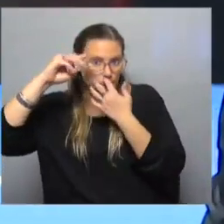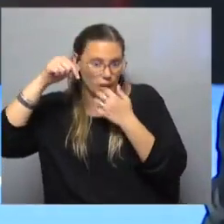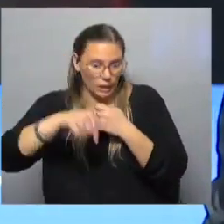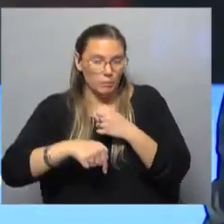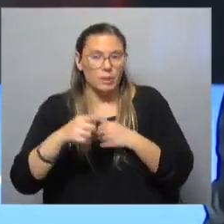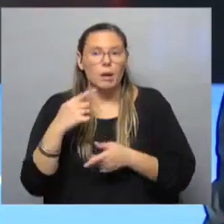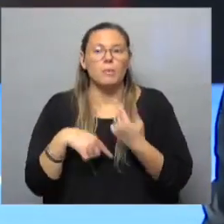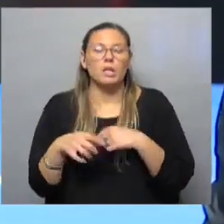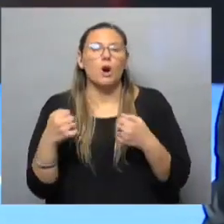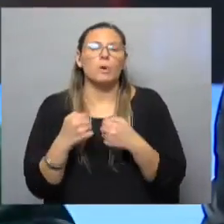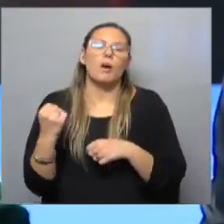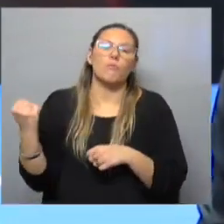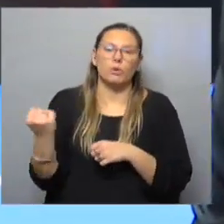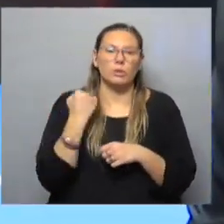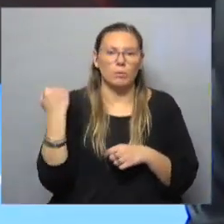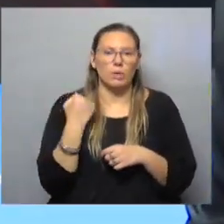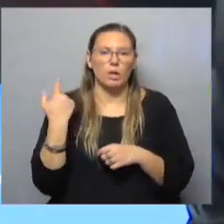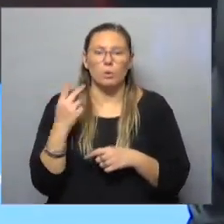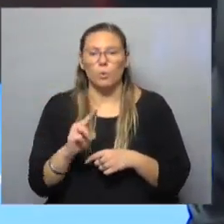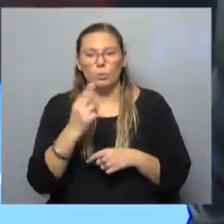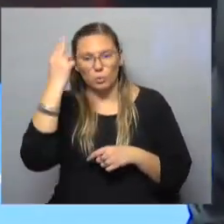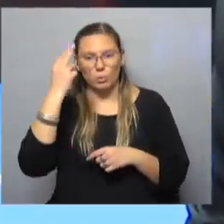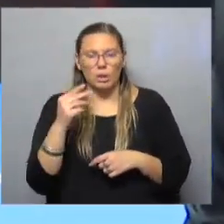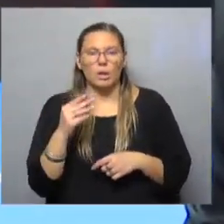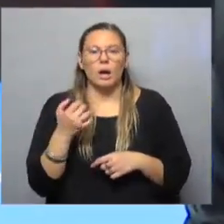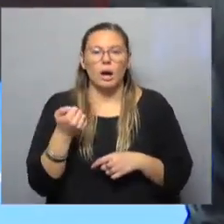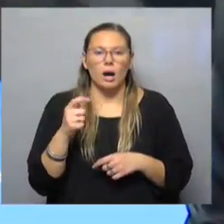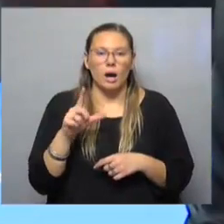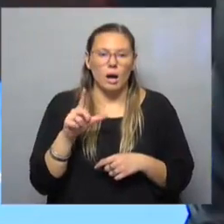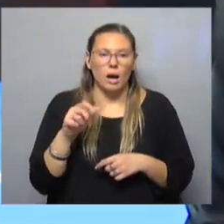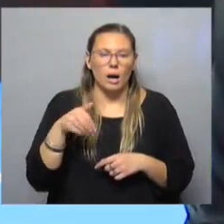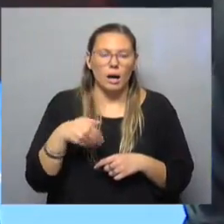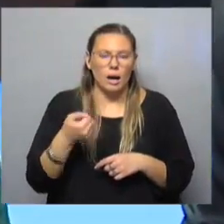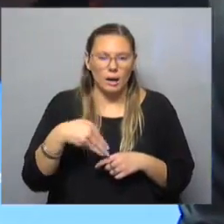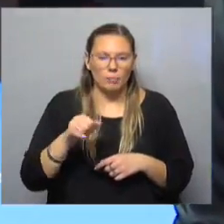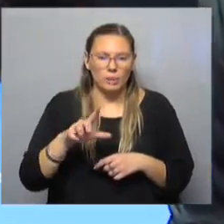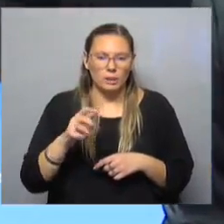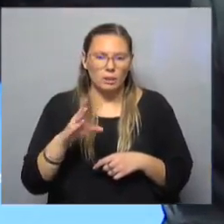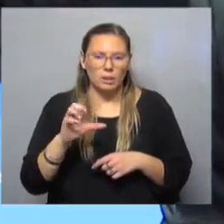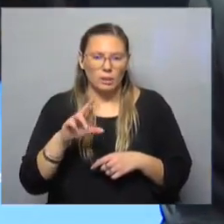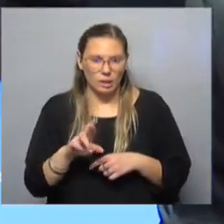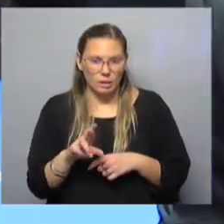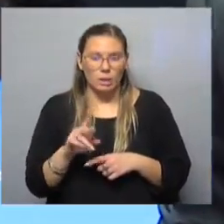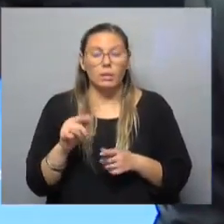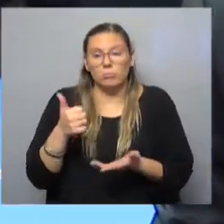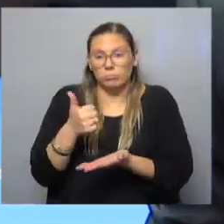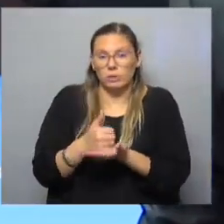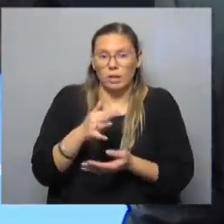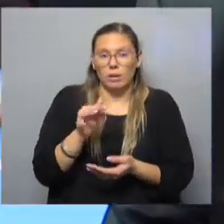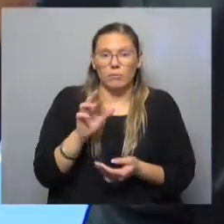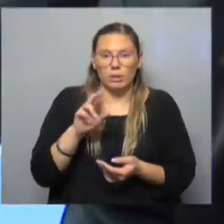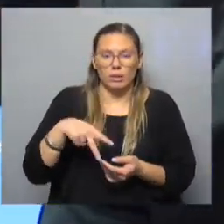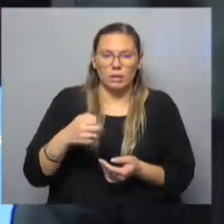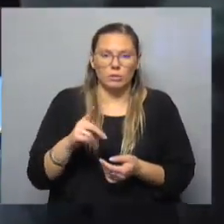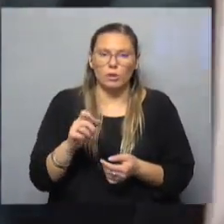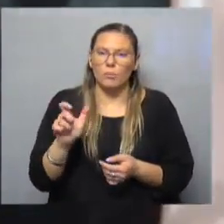aquí. Pero la pelea fundamental es la de nuestro uruguayo Amílcar, y para hablar de todo esto estoy con Fernando. Ahora